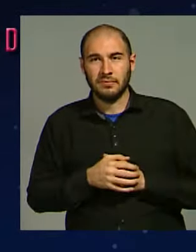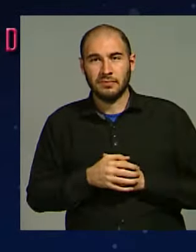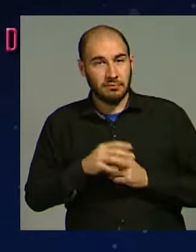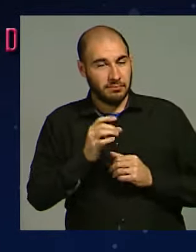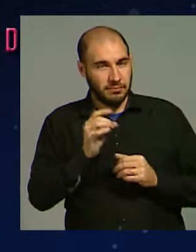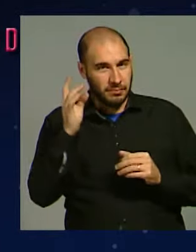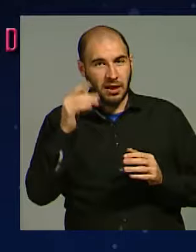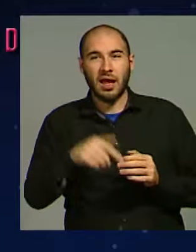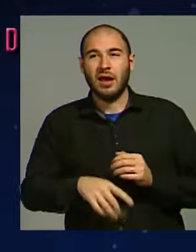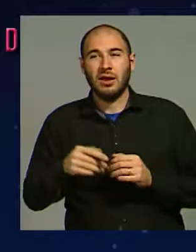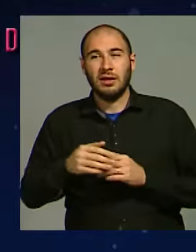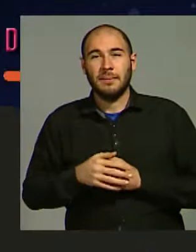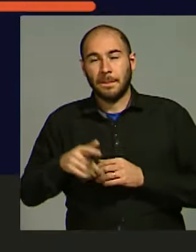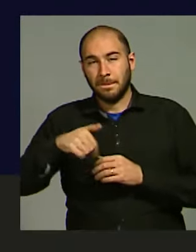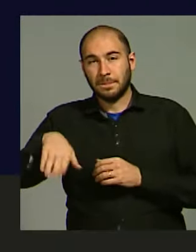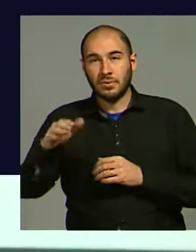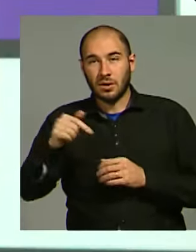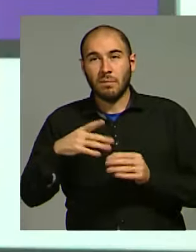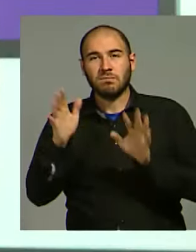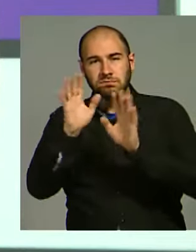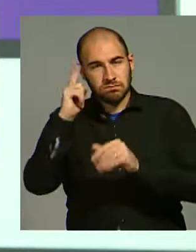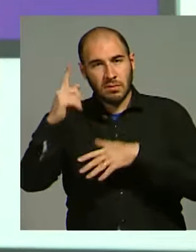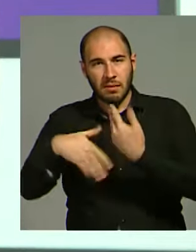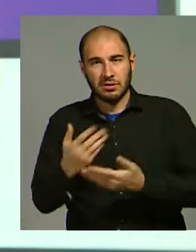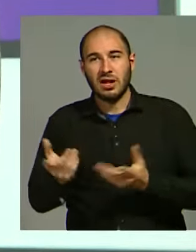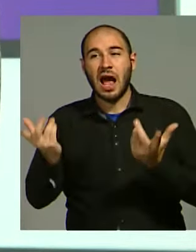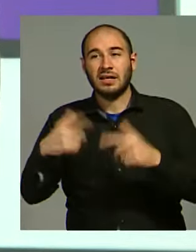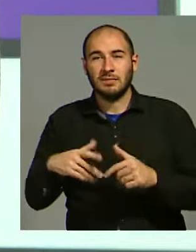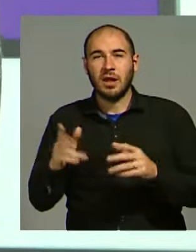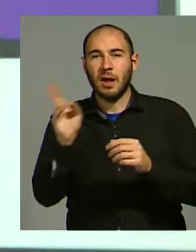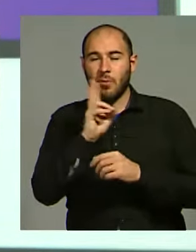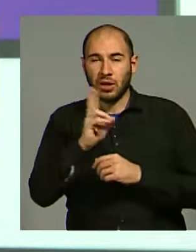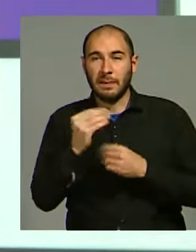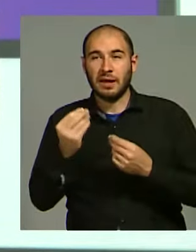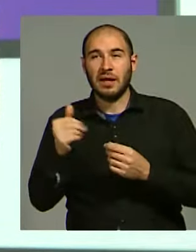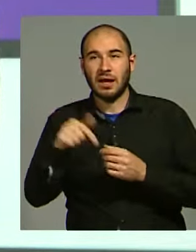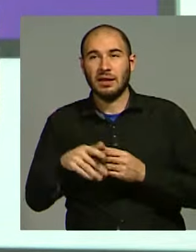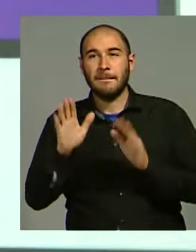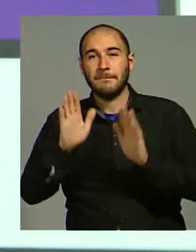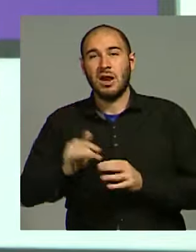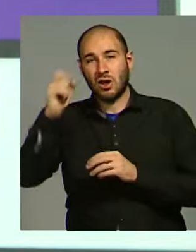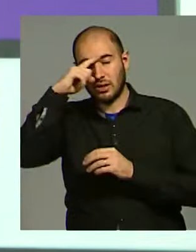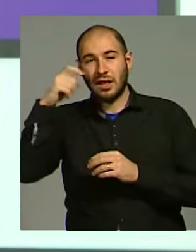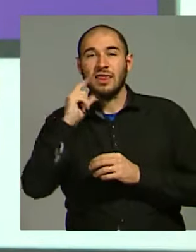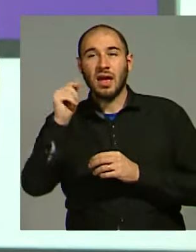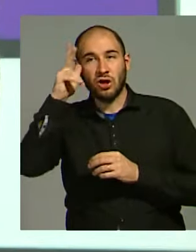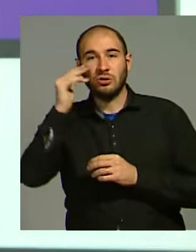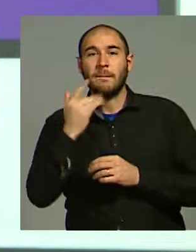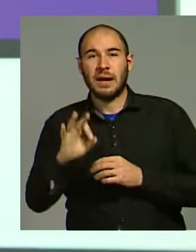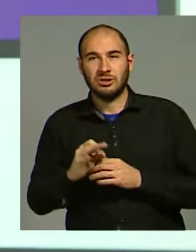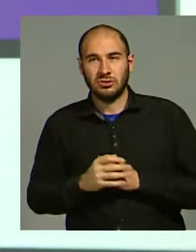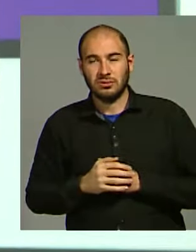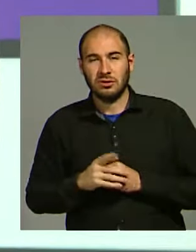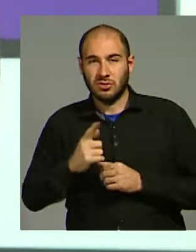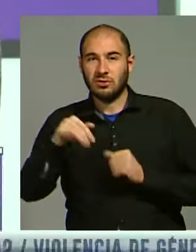sí, desde ya, nosotros nos estamos preparando como parte de la Asamblea de Mujeres para este paro internacional que va a ser el 8 de marzo. Uh-huh.